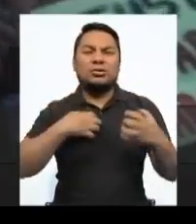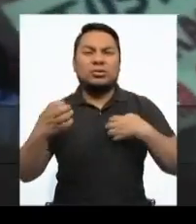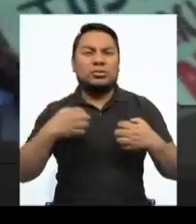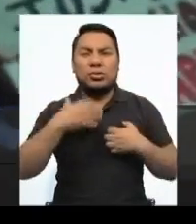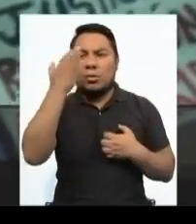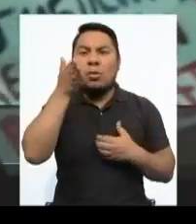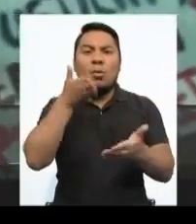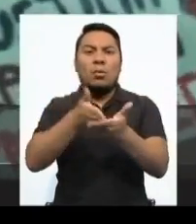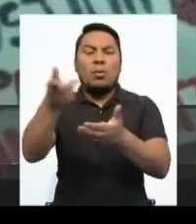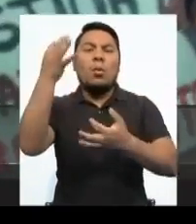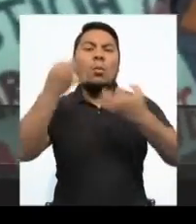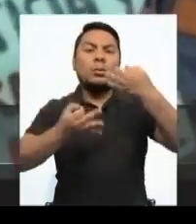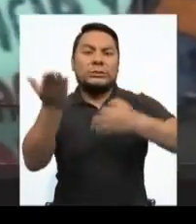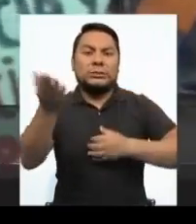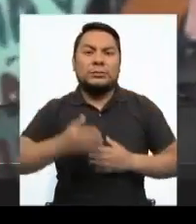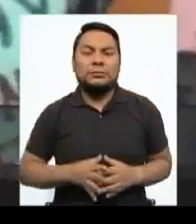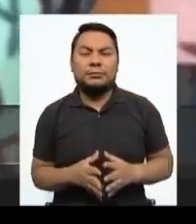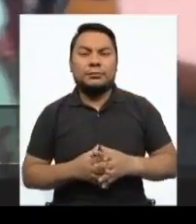Judicial.